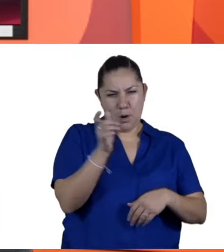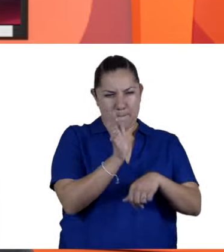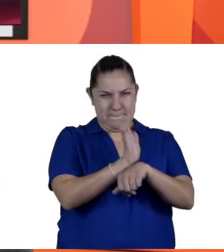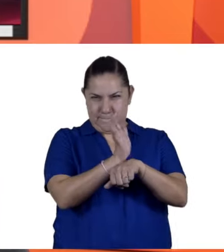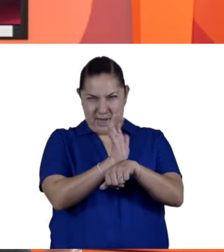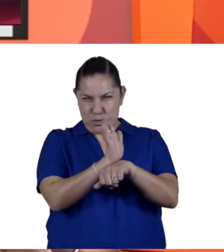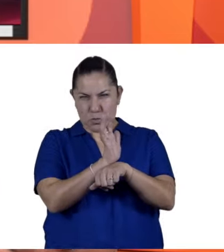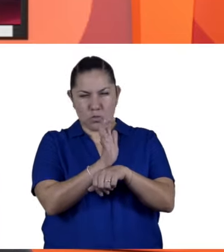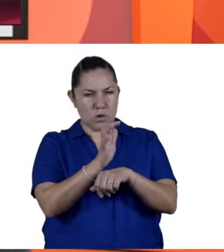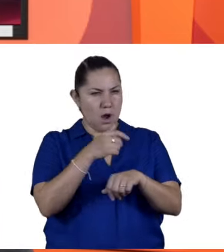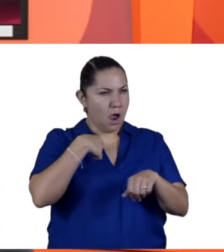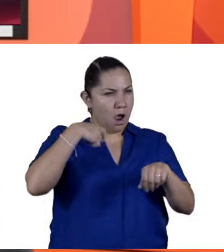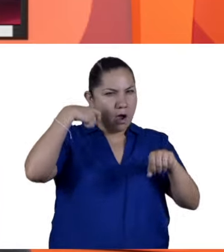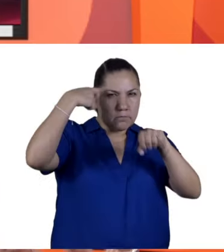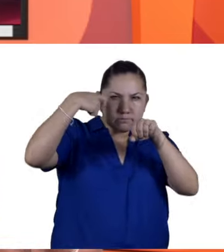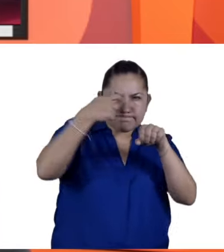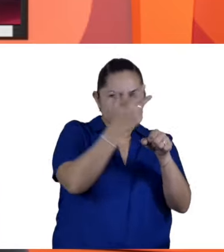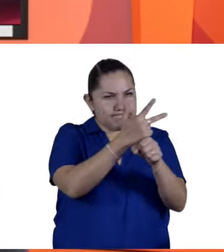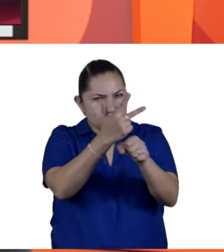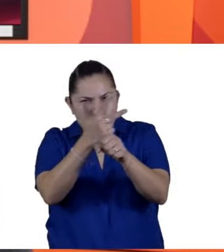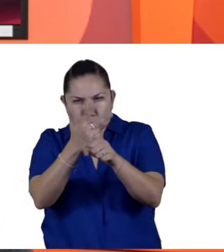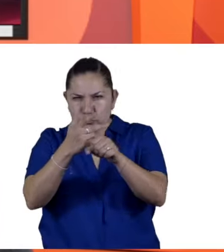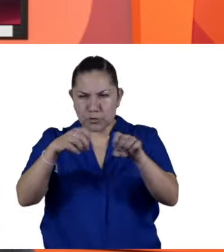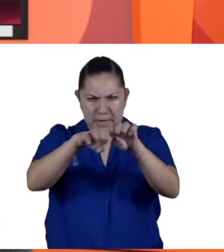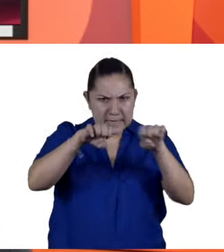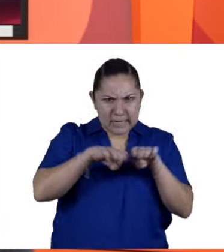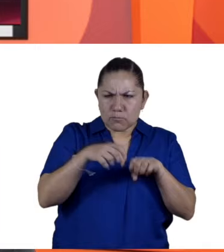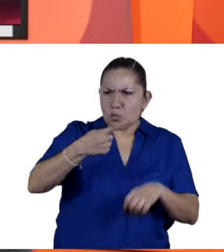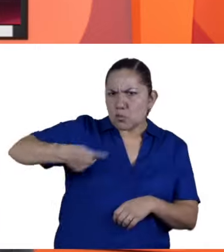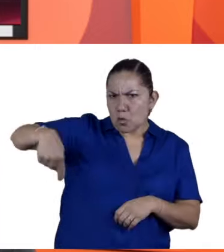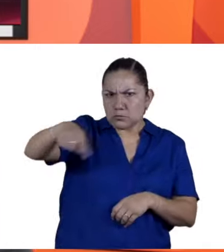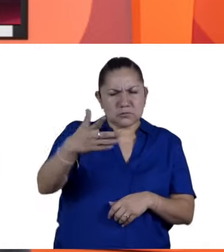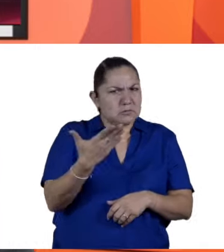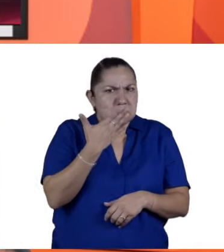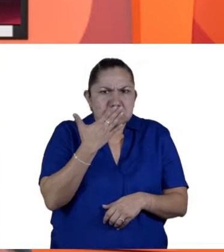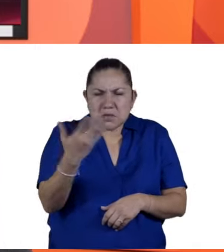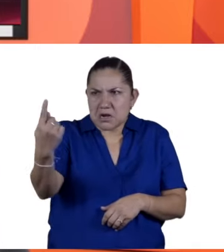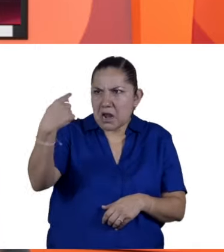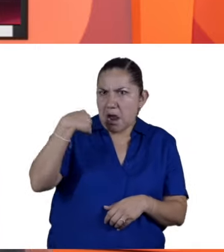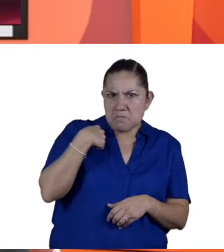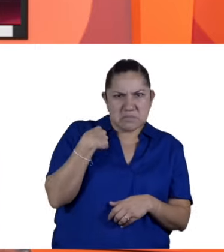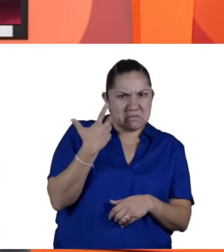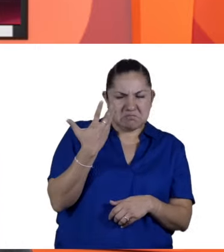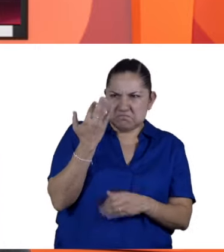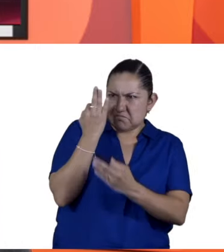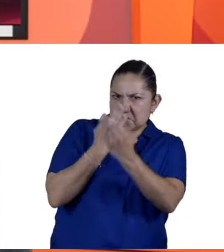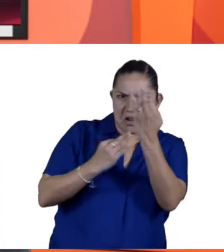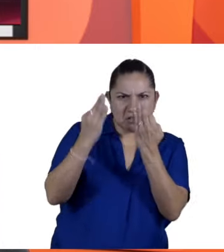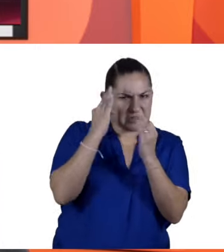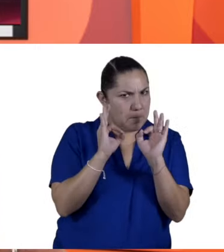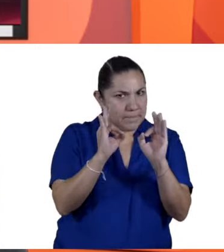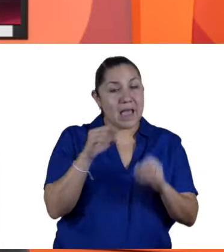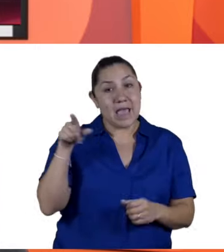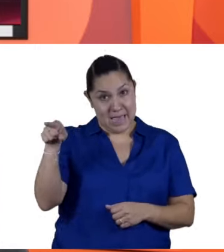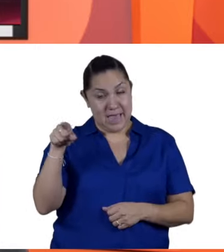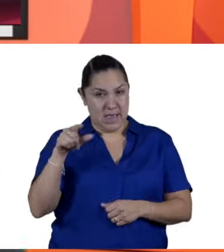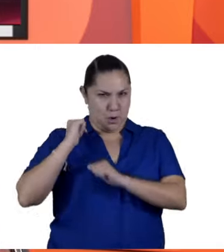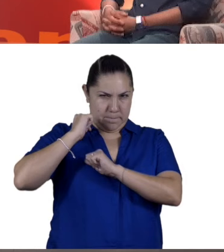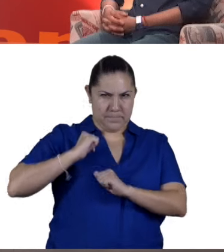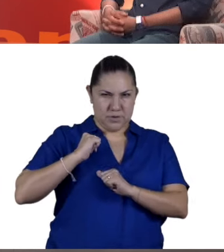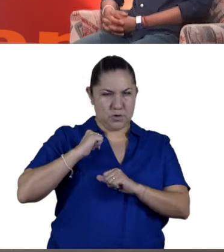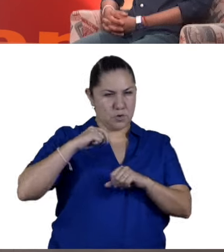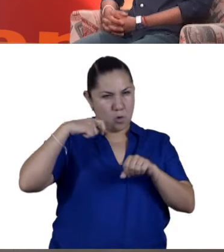de una película que hice hace como año y medio. Este, la productora, me encantó eso porque en la lectura de guión la productora dijo, aquí se